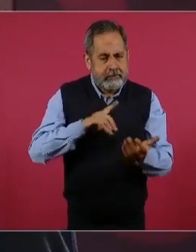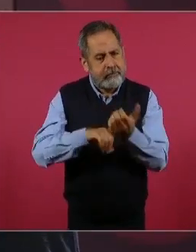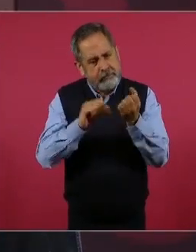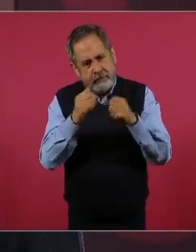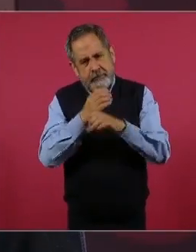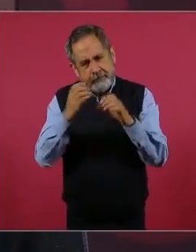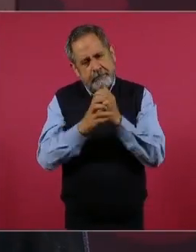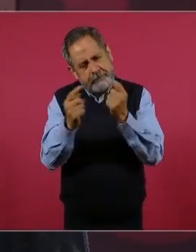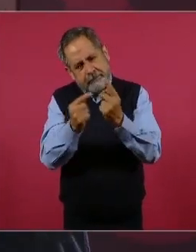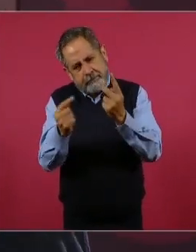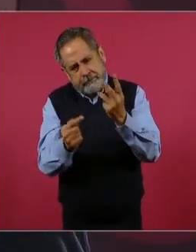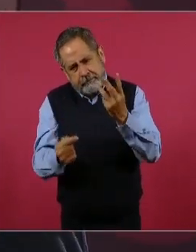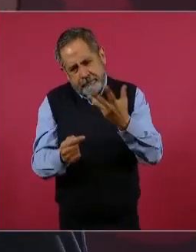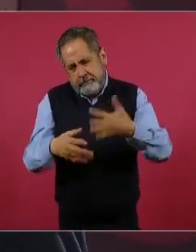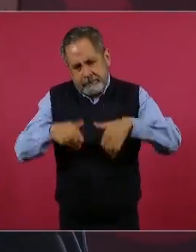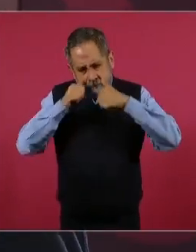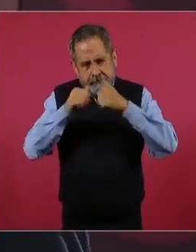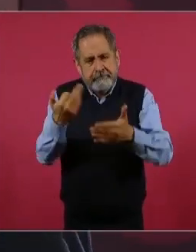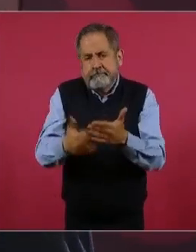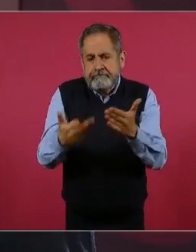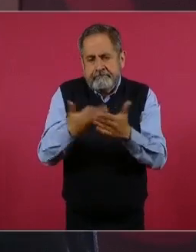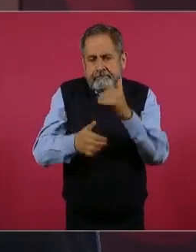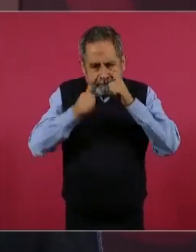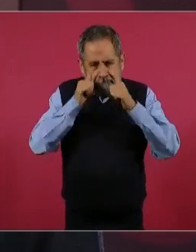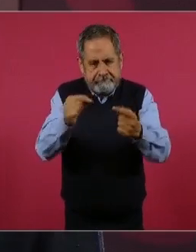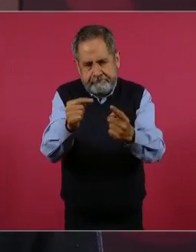causas que están ahí,